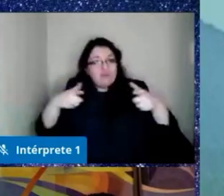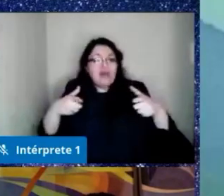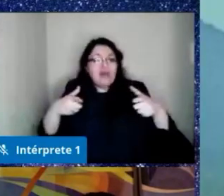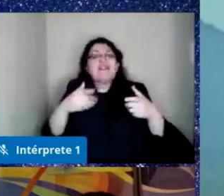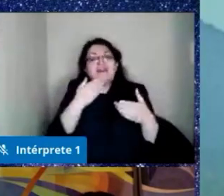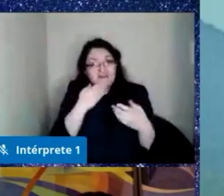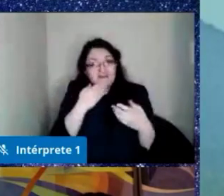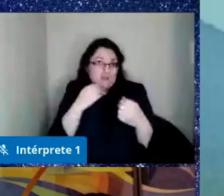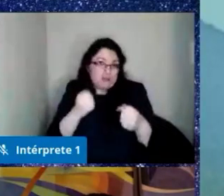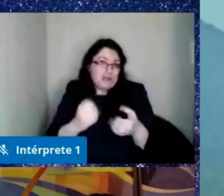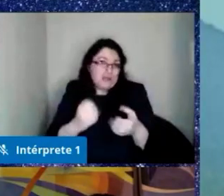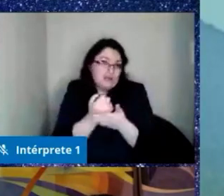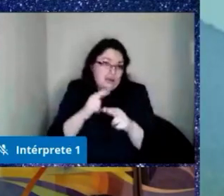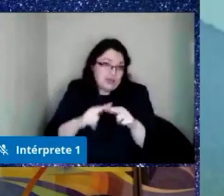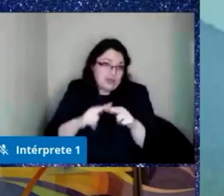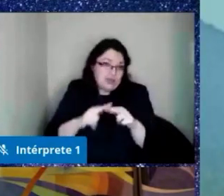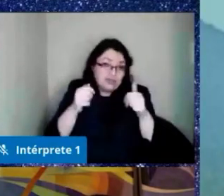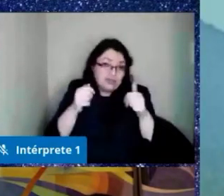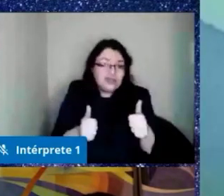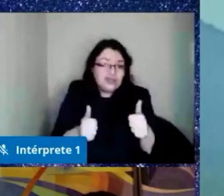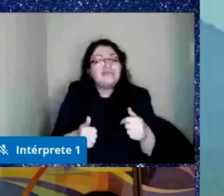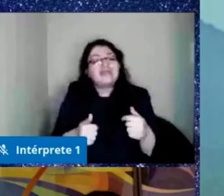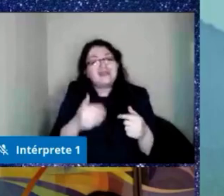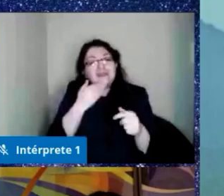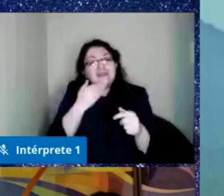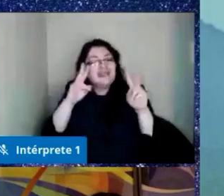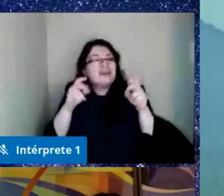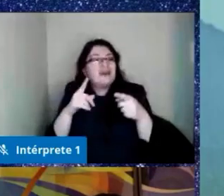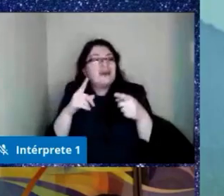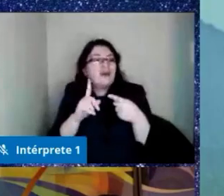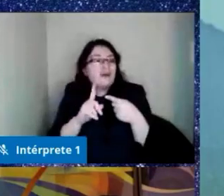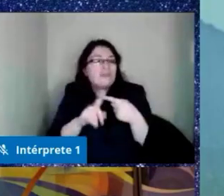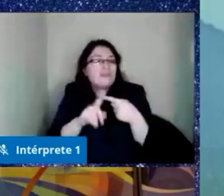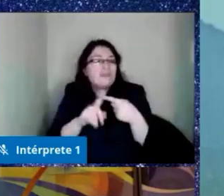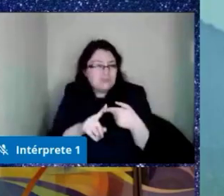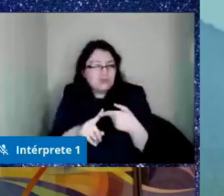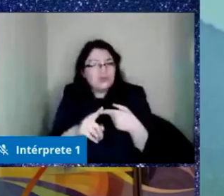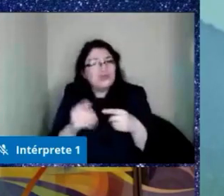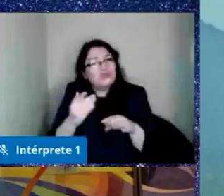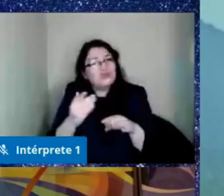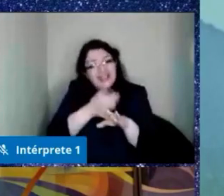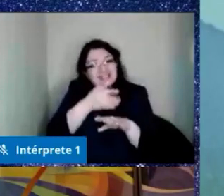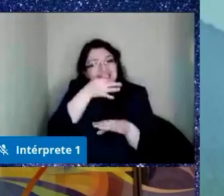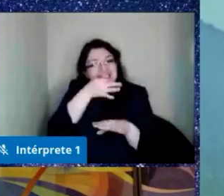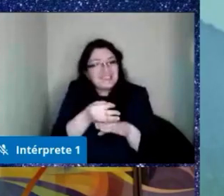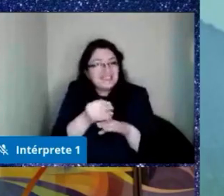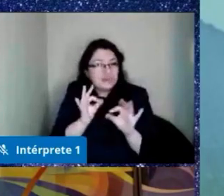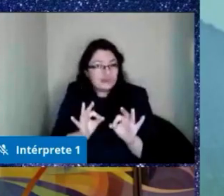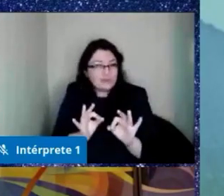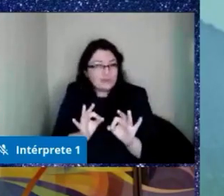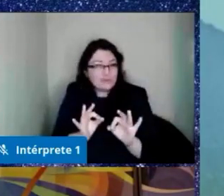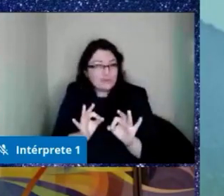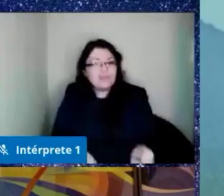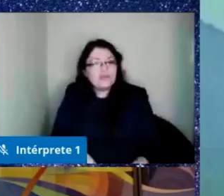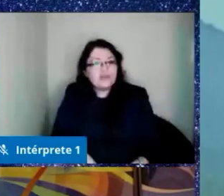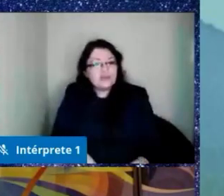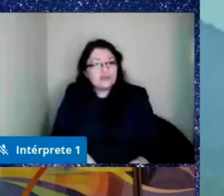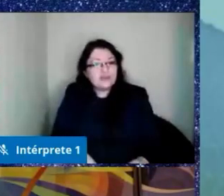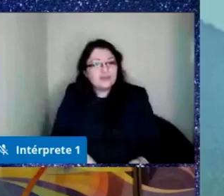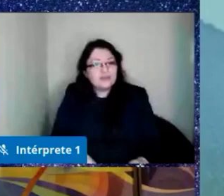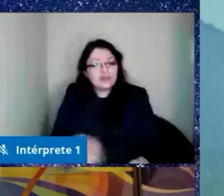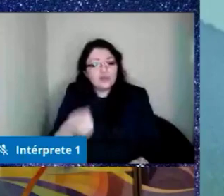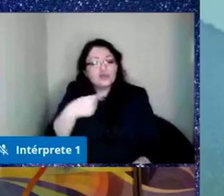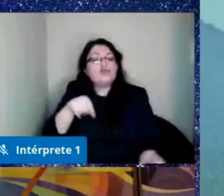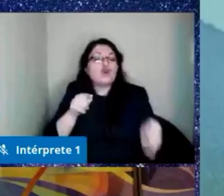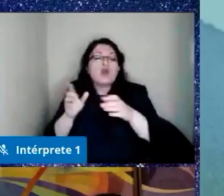bueno, el concepto de participación tiene que ver con lo que les decía, de que no seamos como desde fuera del mundo de la